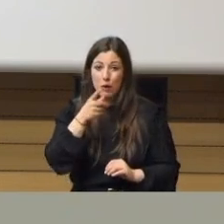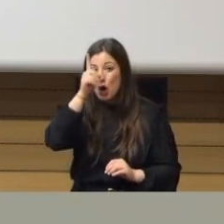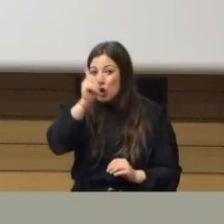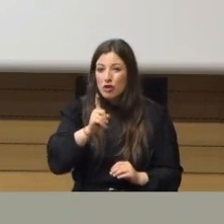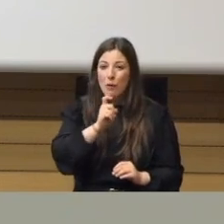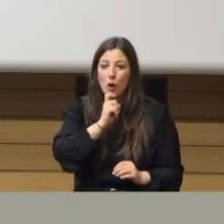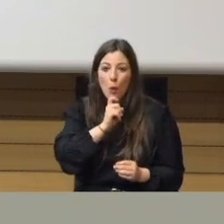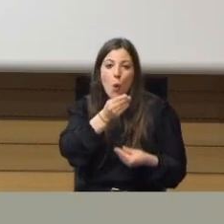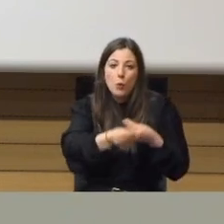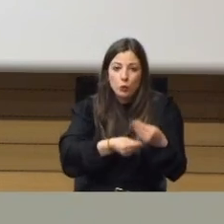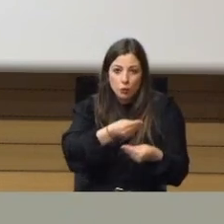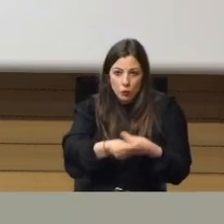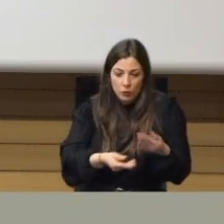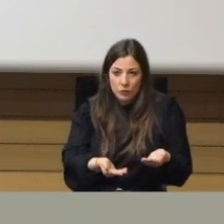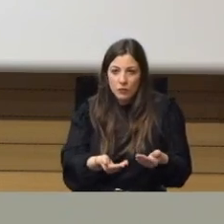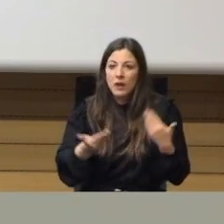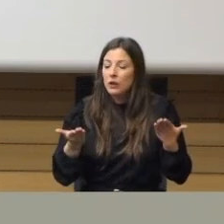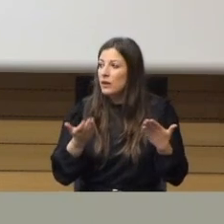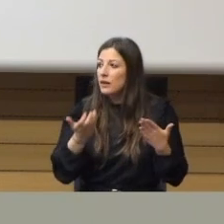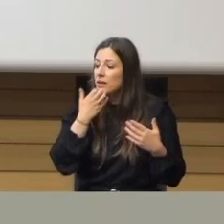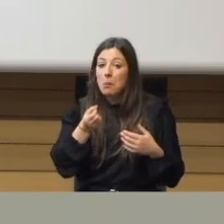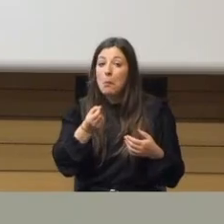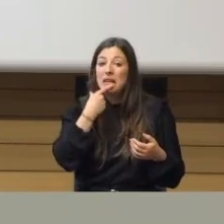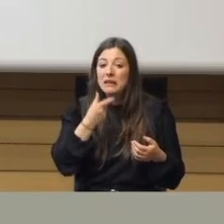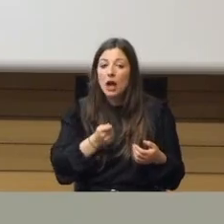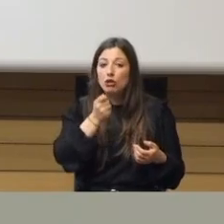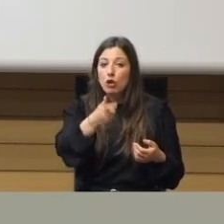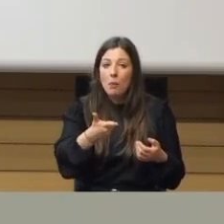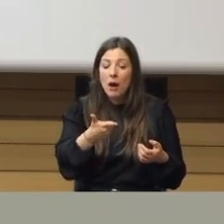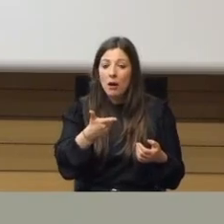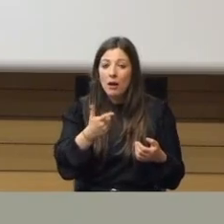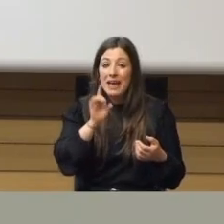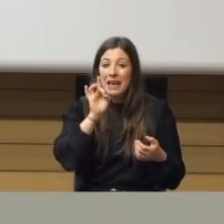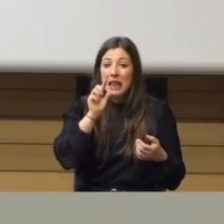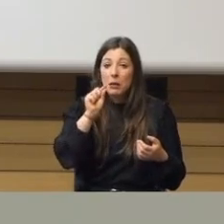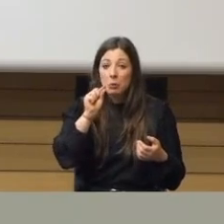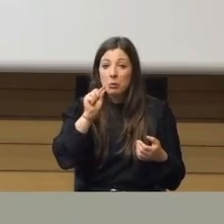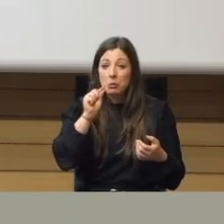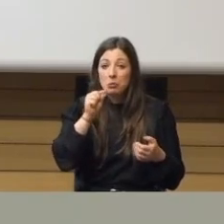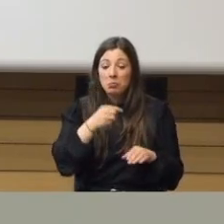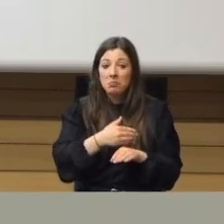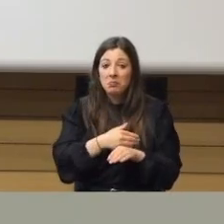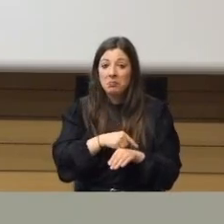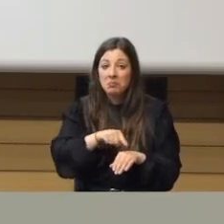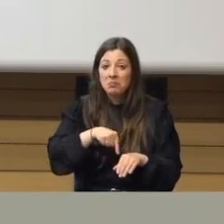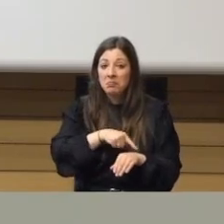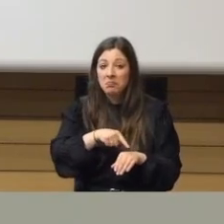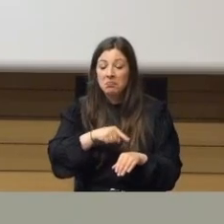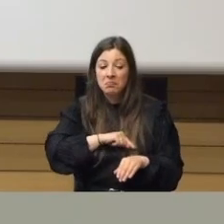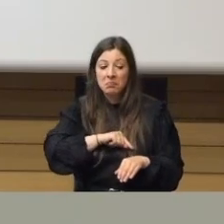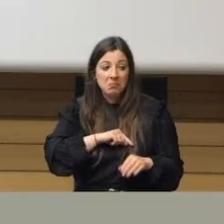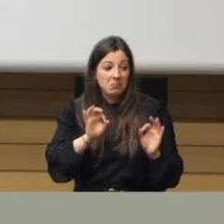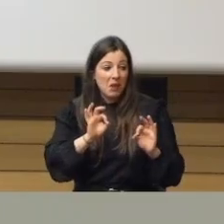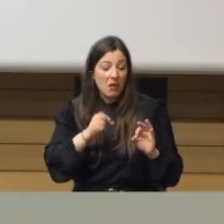sustancia. Entonces, le dan una pastilla, han pasado 15 minutos, como no siente nada, pues se toma